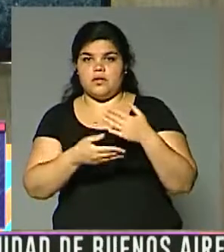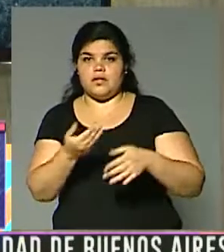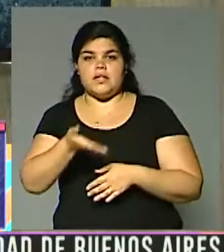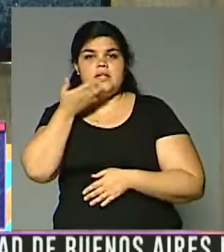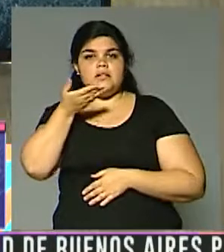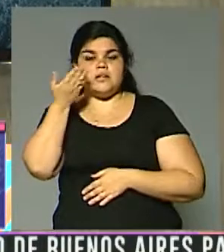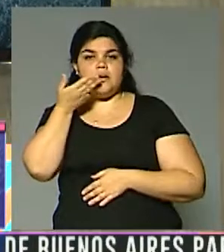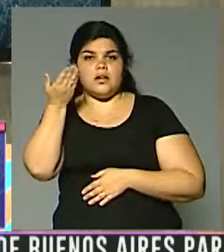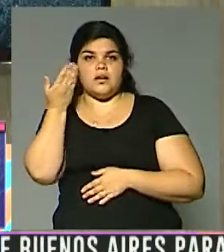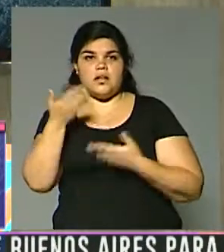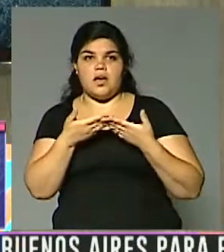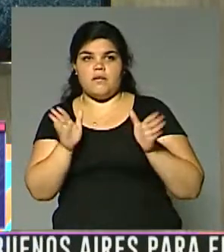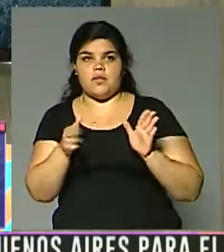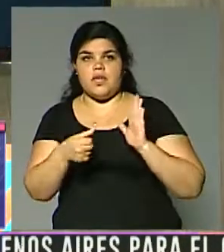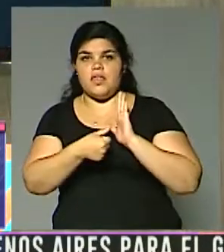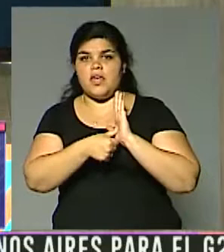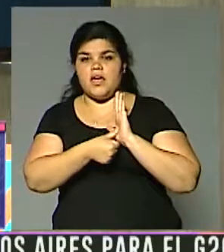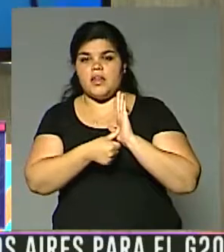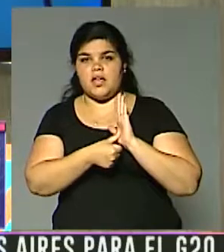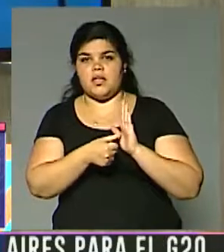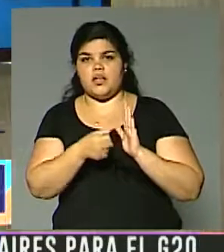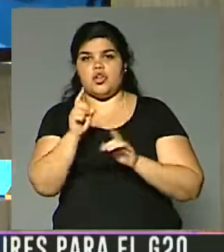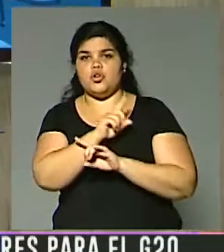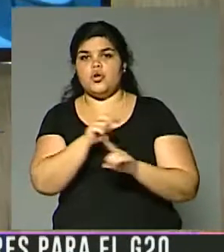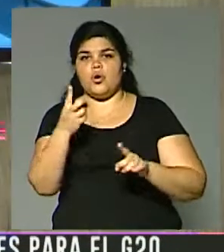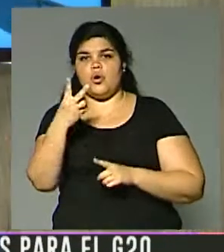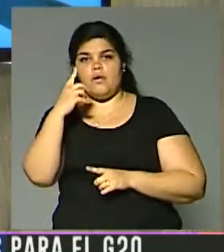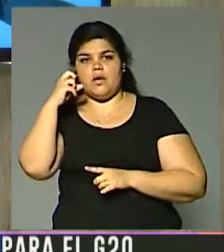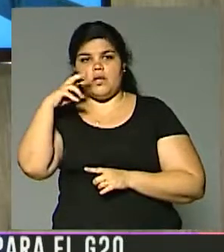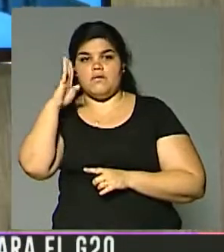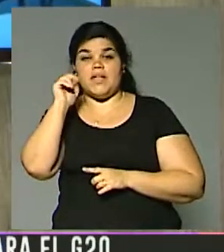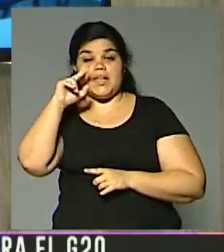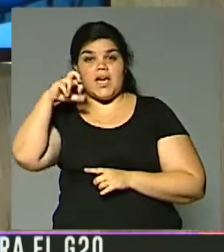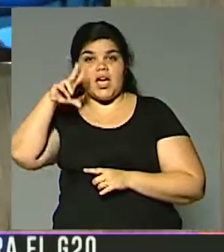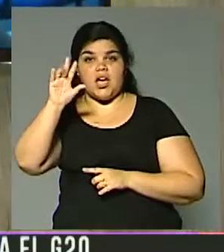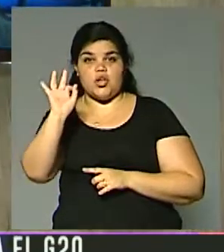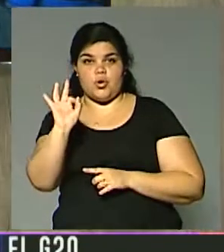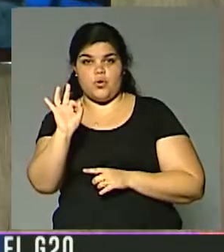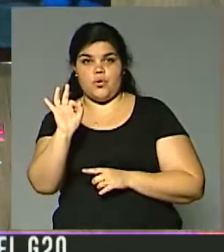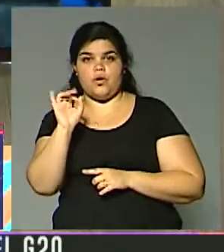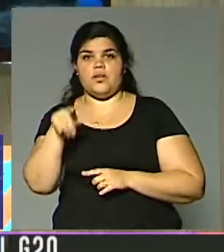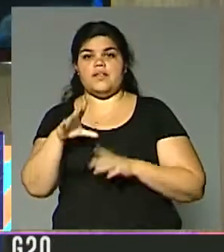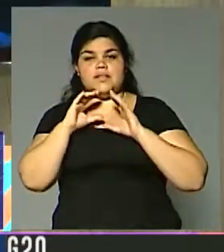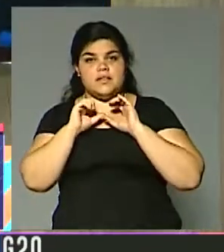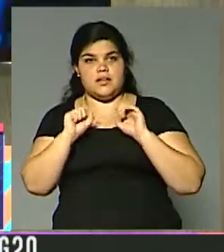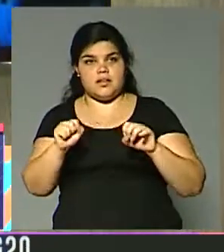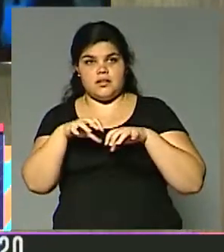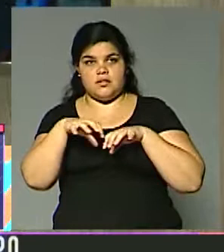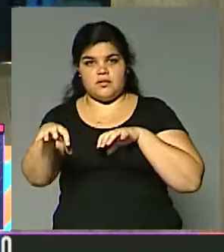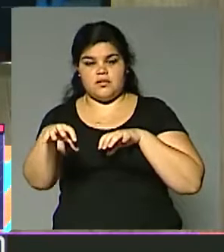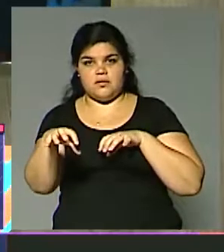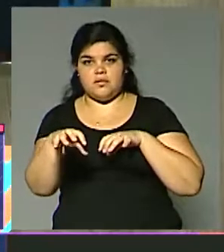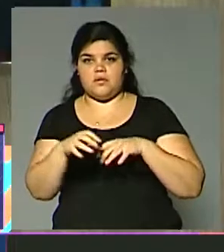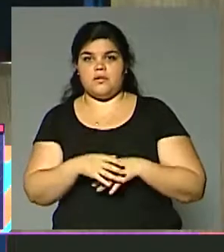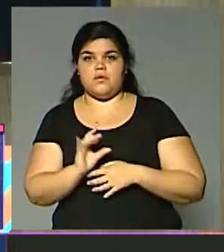sobre el primer dni no binario el programa de derechos humanos de la secretaría de extensión y vinculación de la universidad con universidad